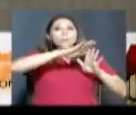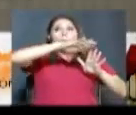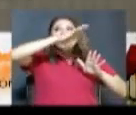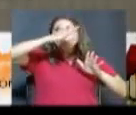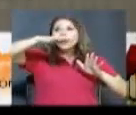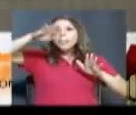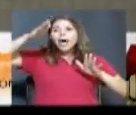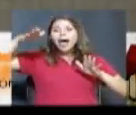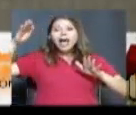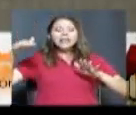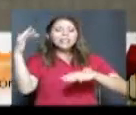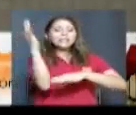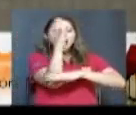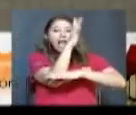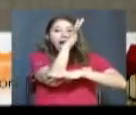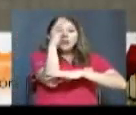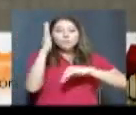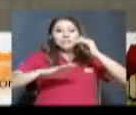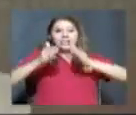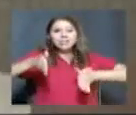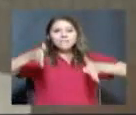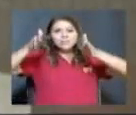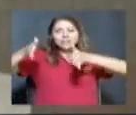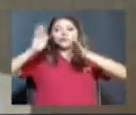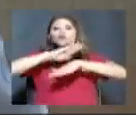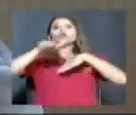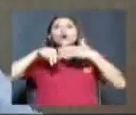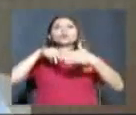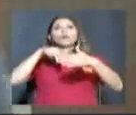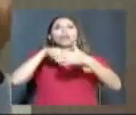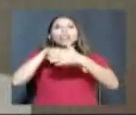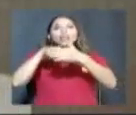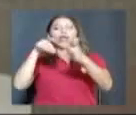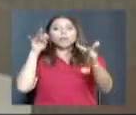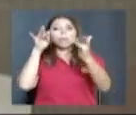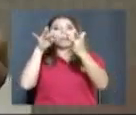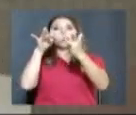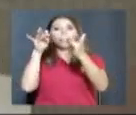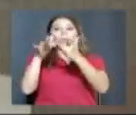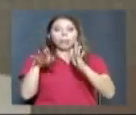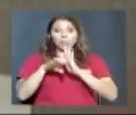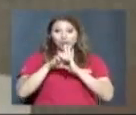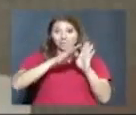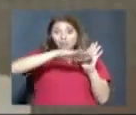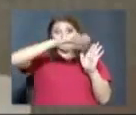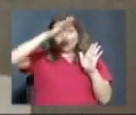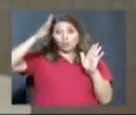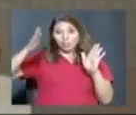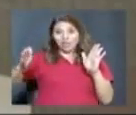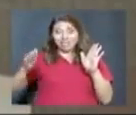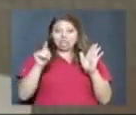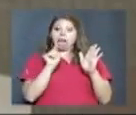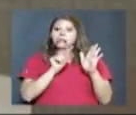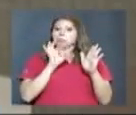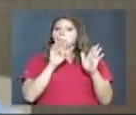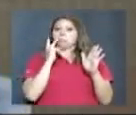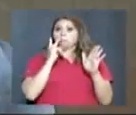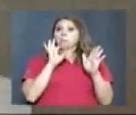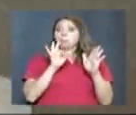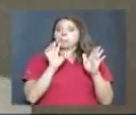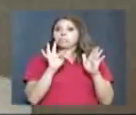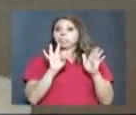edificios, todo es un obstáculo para las señales. Una persona que esté de un lado a otro de la montaña no podrá recibir la señal, ¿verdad? Por